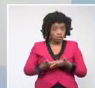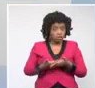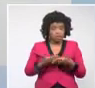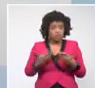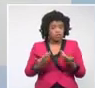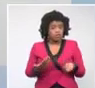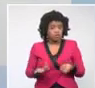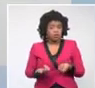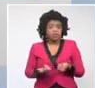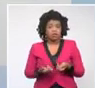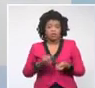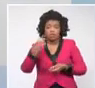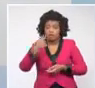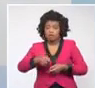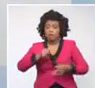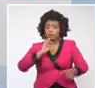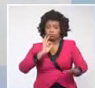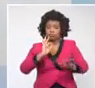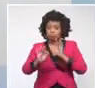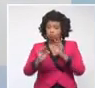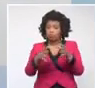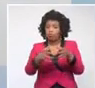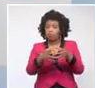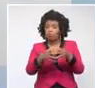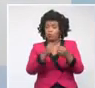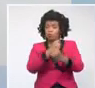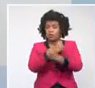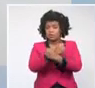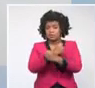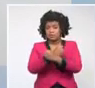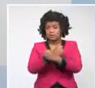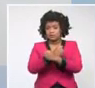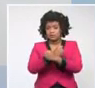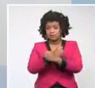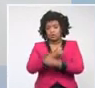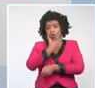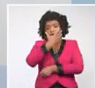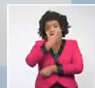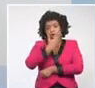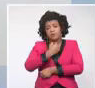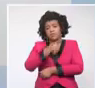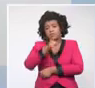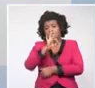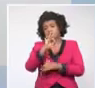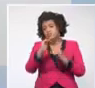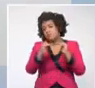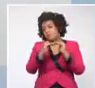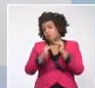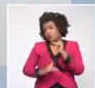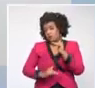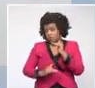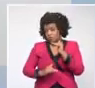la protección que tenemos que darle a este grupo de riesgo, de 18 y menos años de edad,